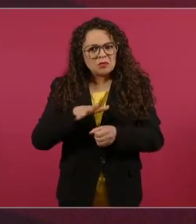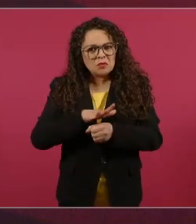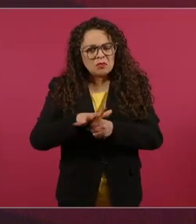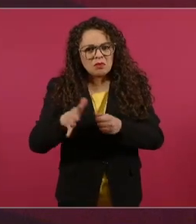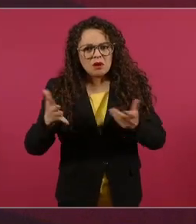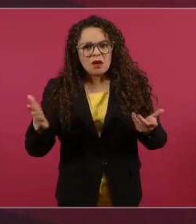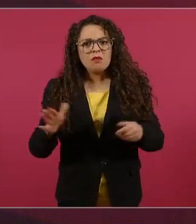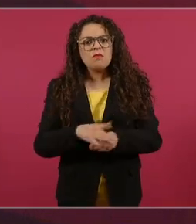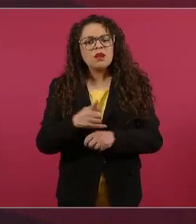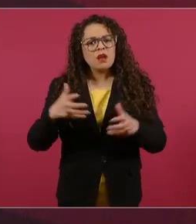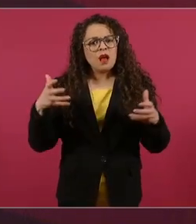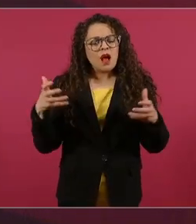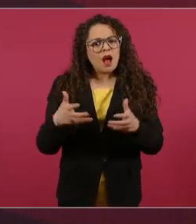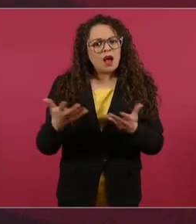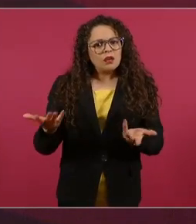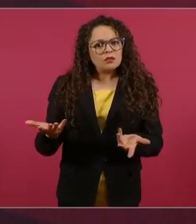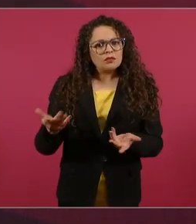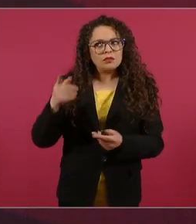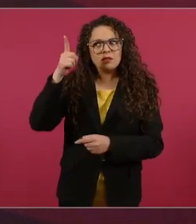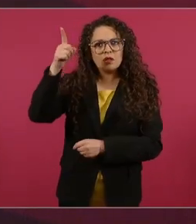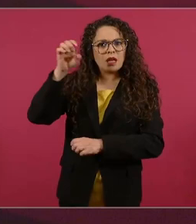Una asociación extranjera